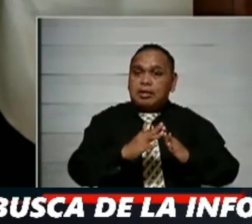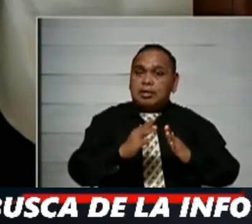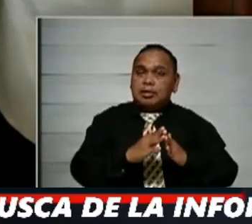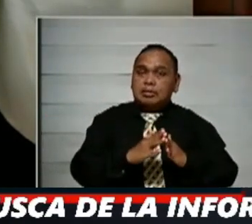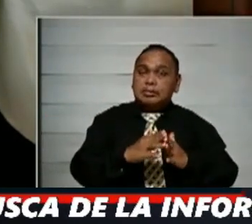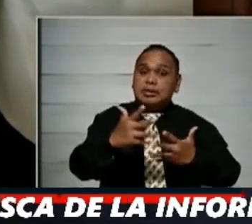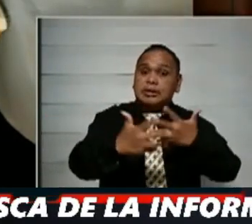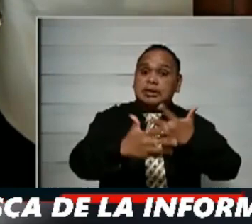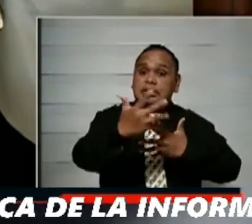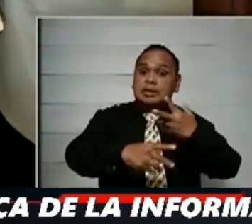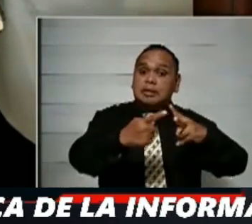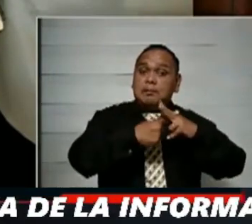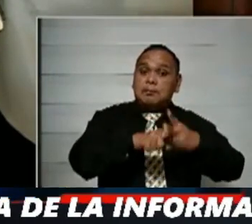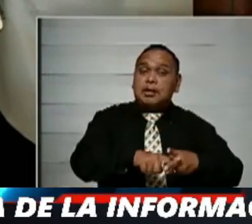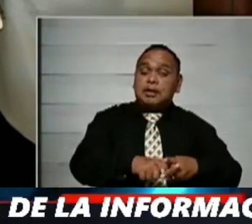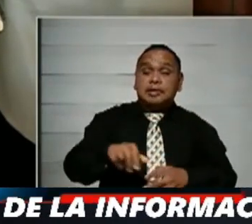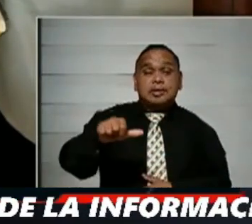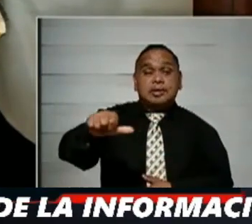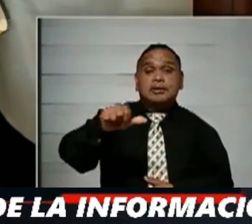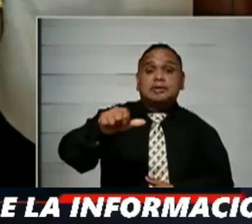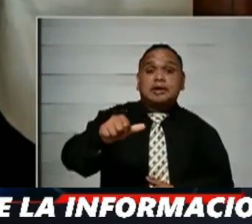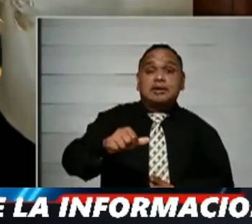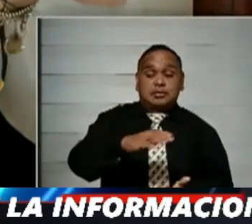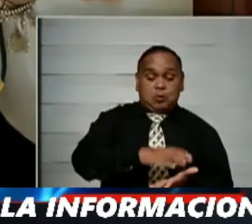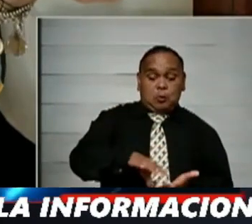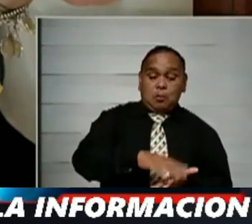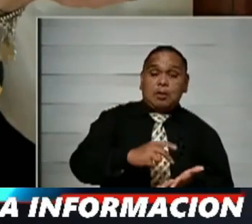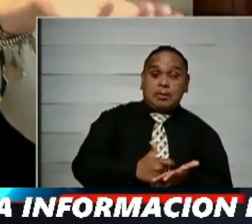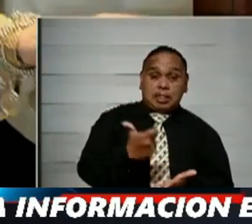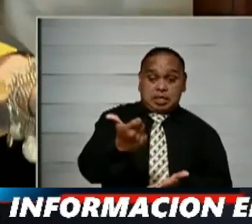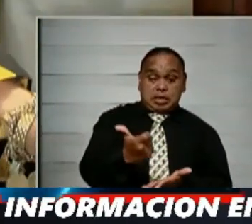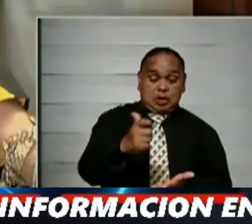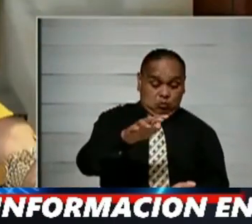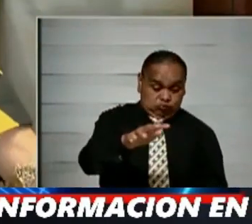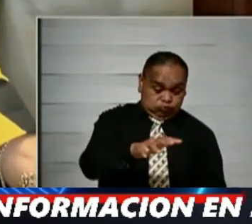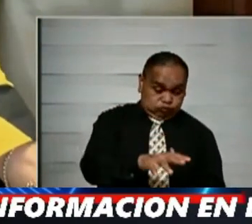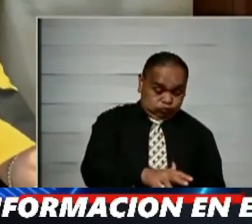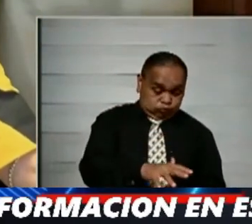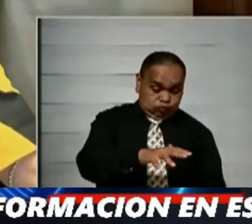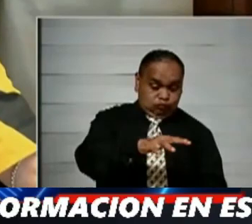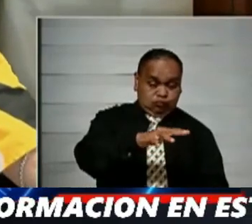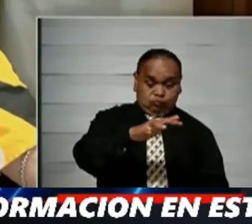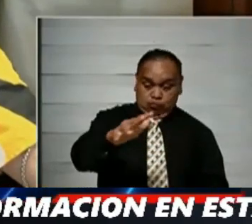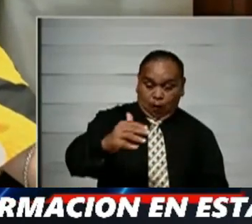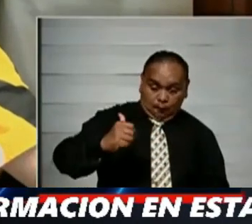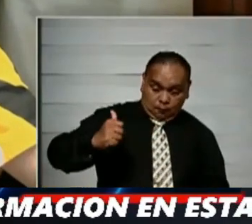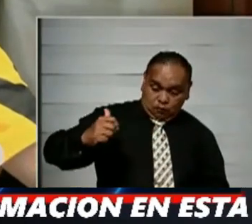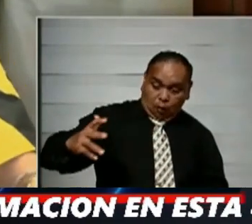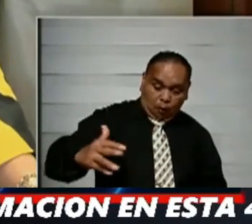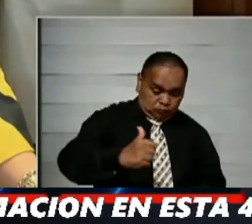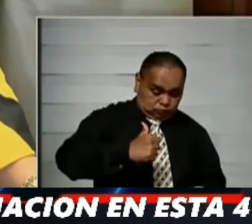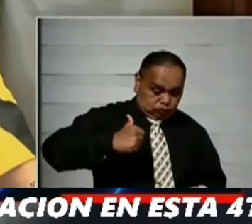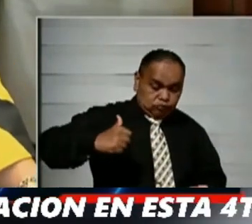el 16 ya estaba comprando. Entonces sacaron rápido. Entonces imagínense el saqueo para este estado